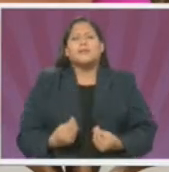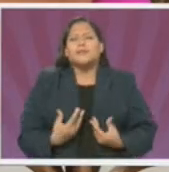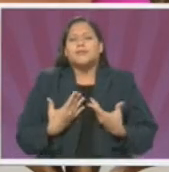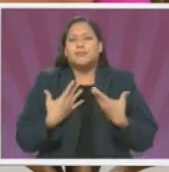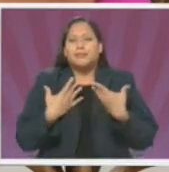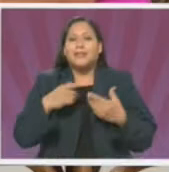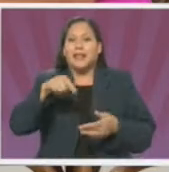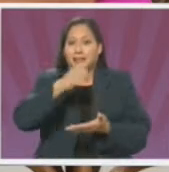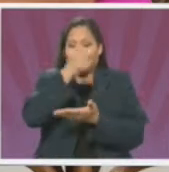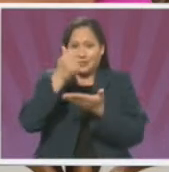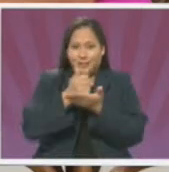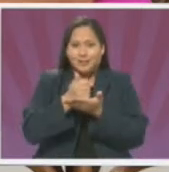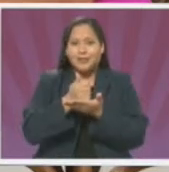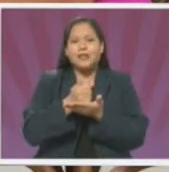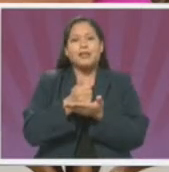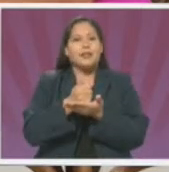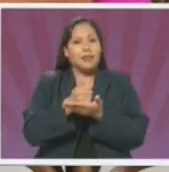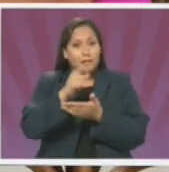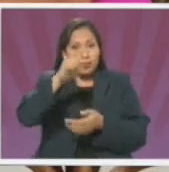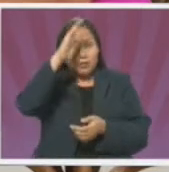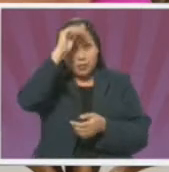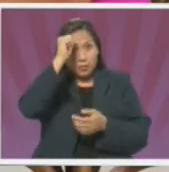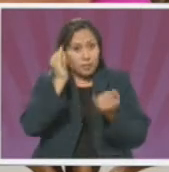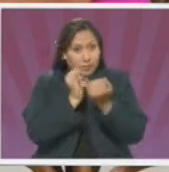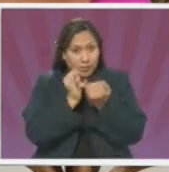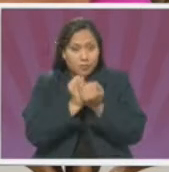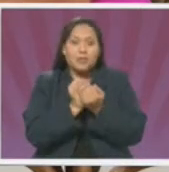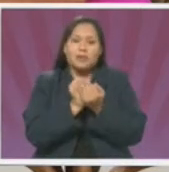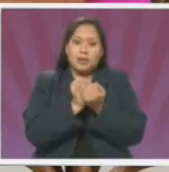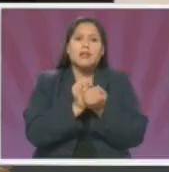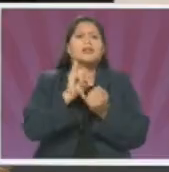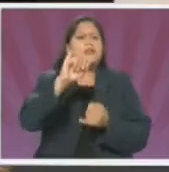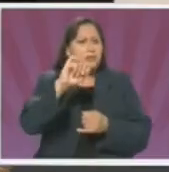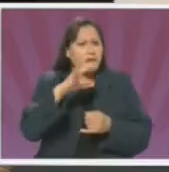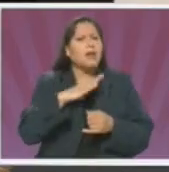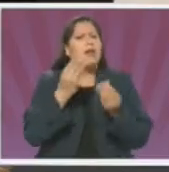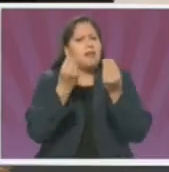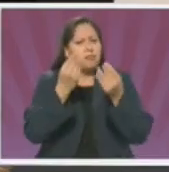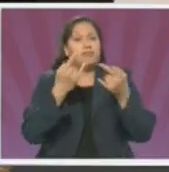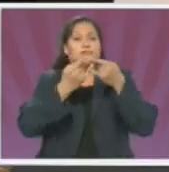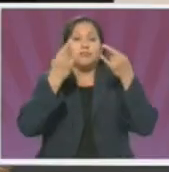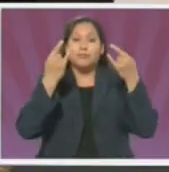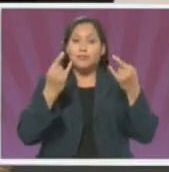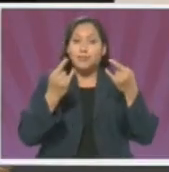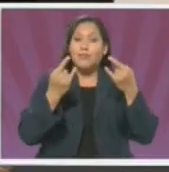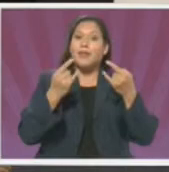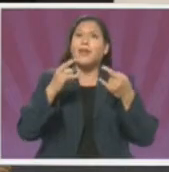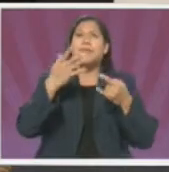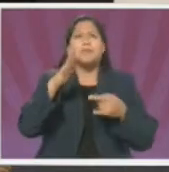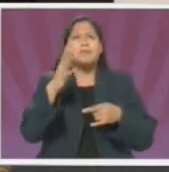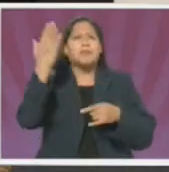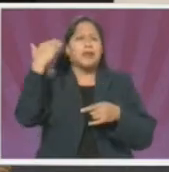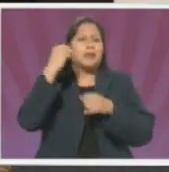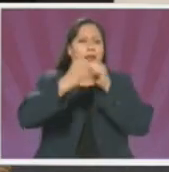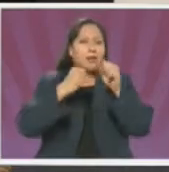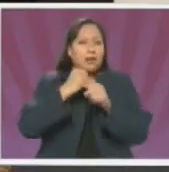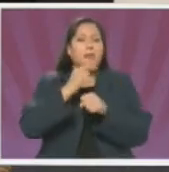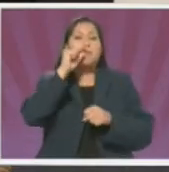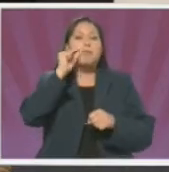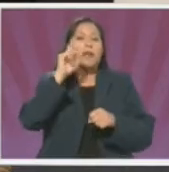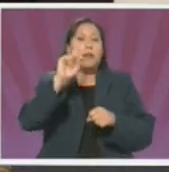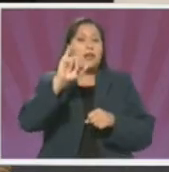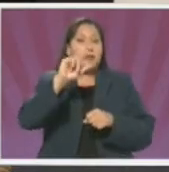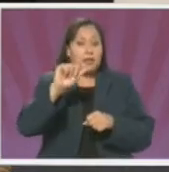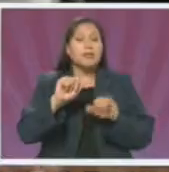en nuestra ciudad capital. No sé si estés de acuerdo conmigo en esto. Pues tiene muchísima historia. Sí. Y por ahí de la época desde el